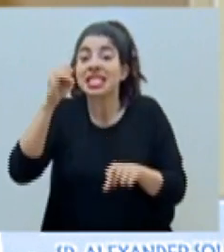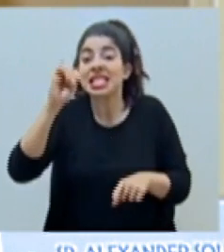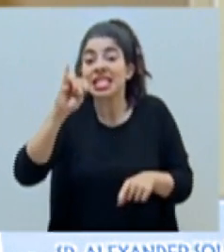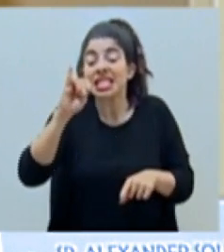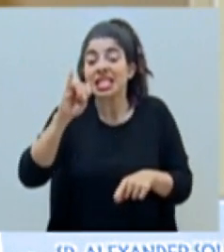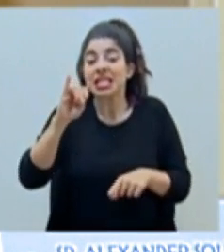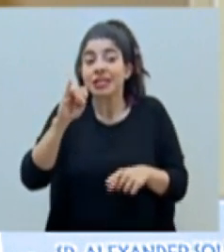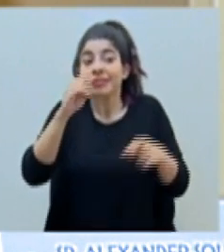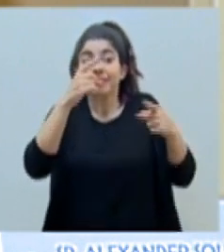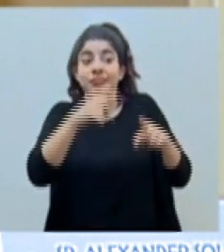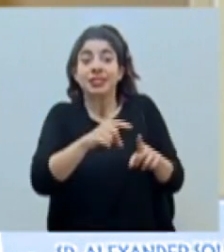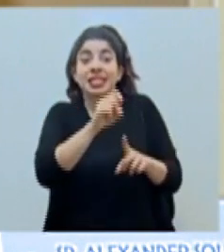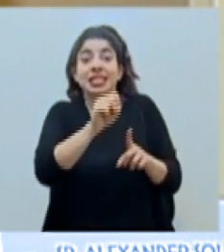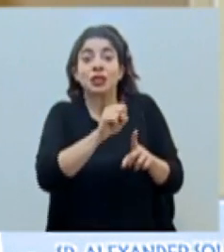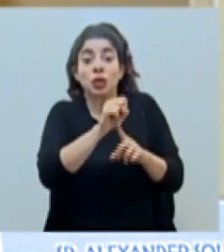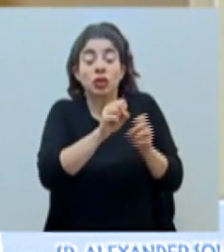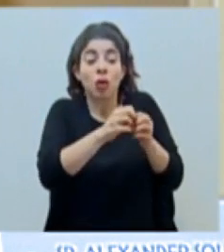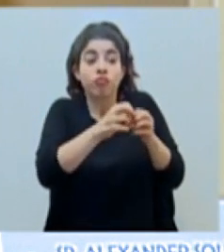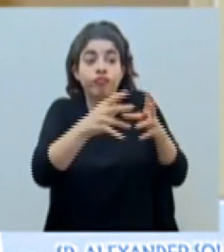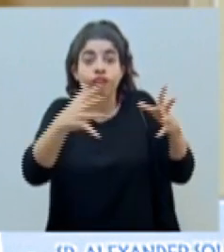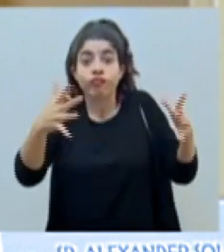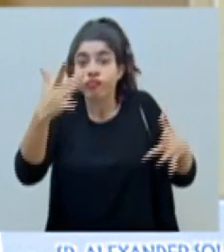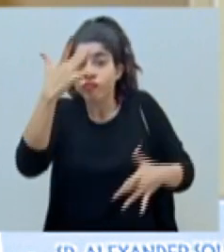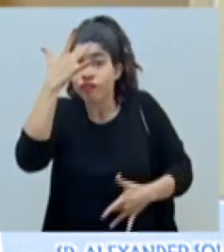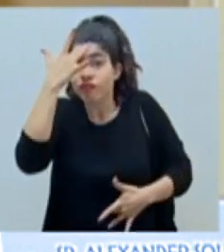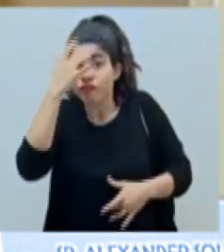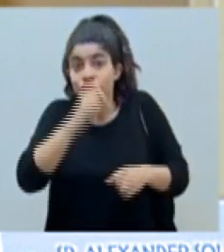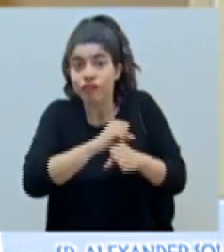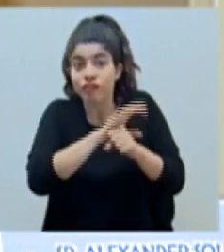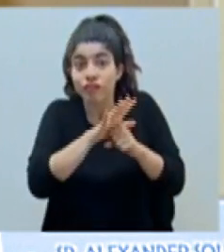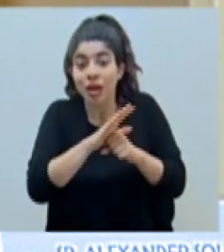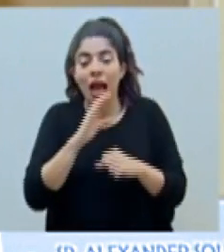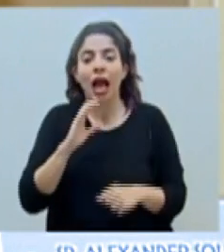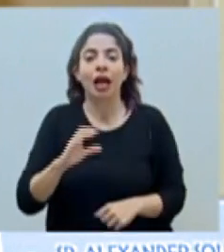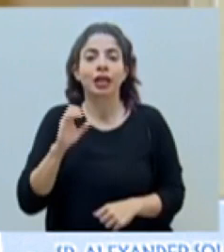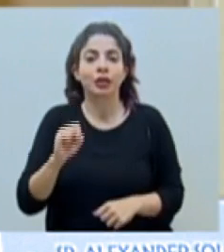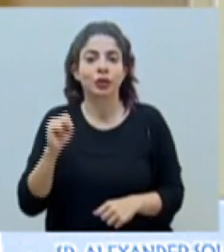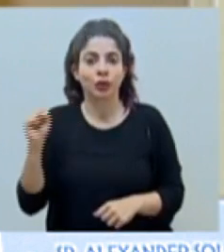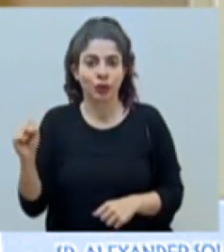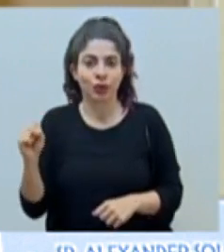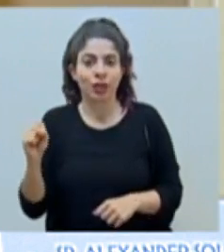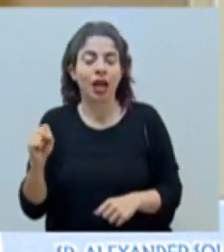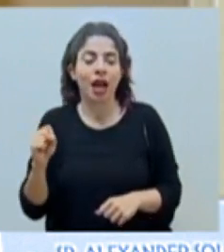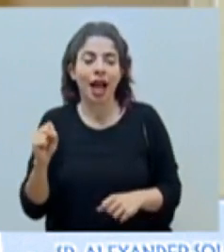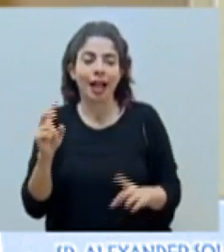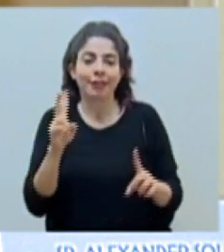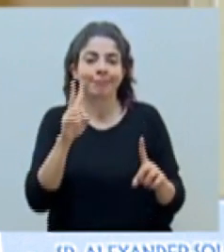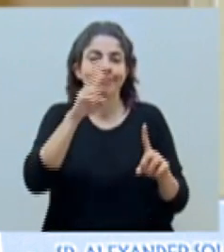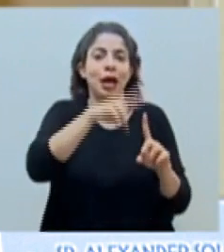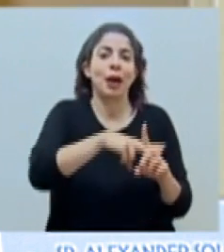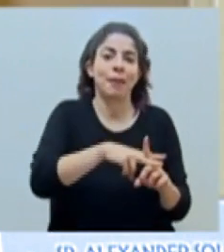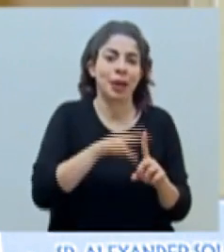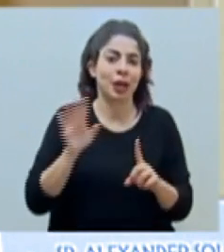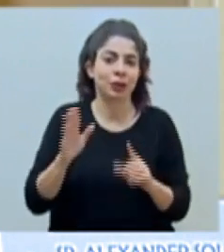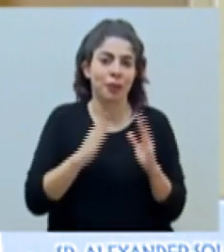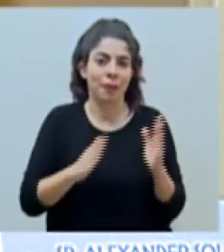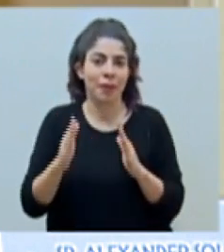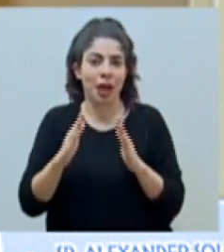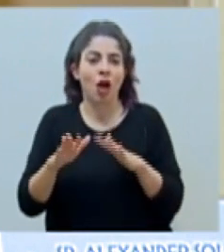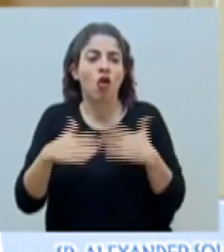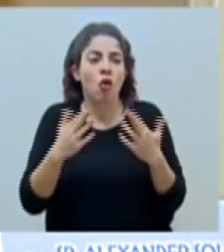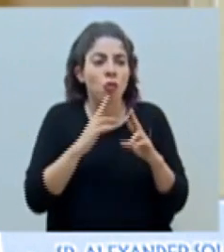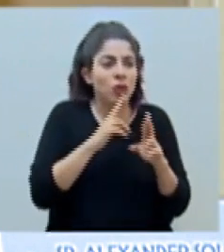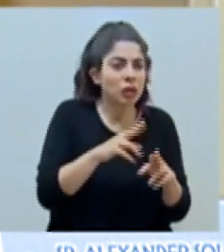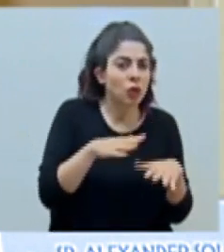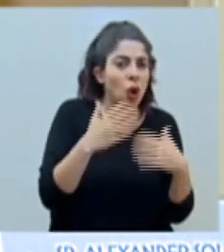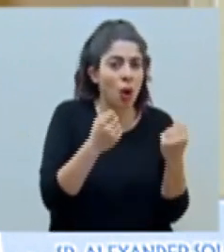una situación de aumento de casos, pues la Caja Costarricense de Seguro Social aplica sus planes de respuesta, pero